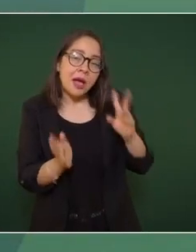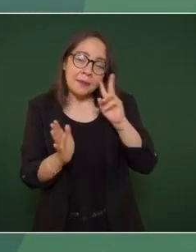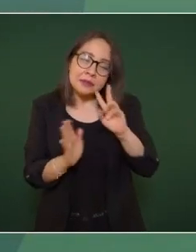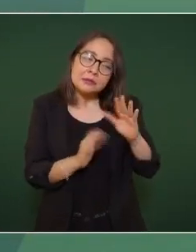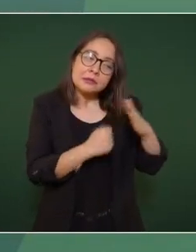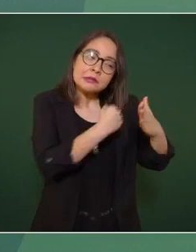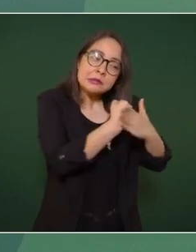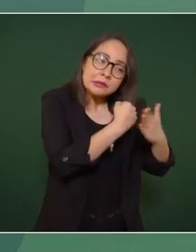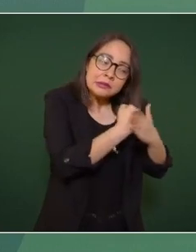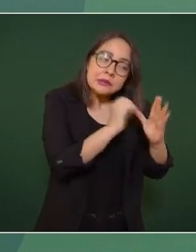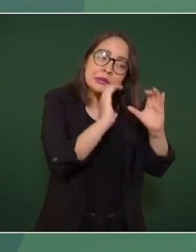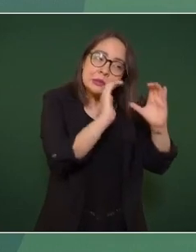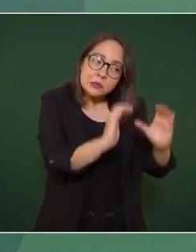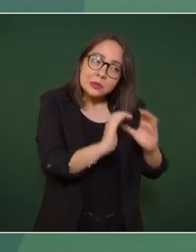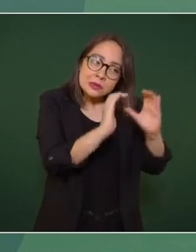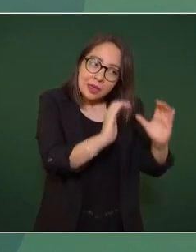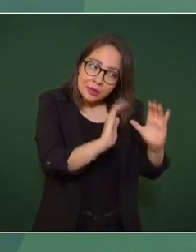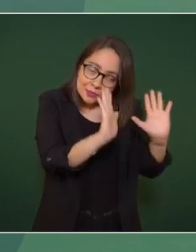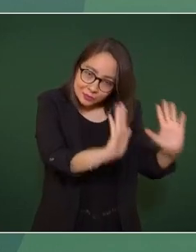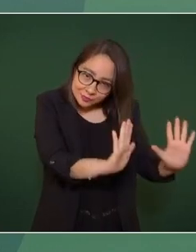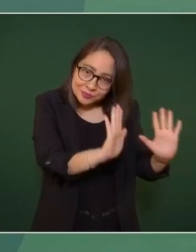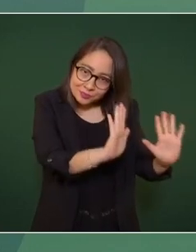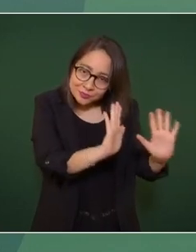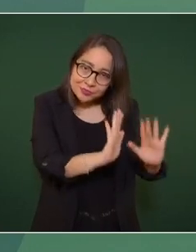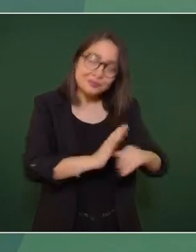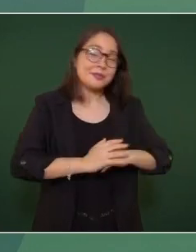advertido que tuviera cuidado, ¿no? Nada más.